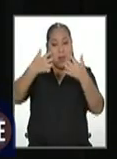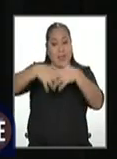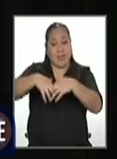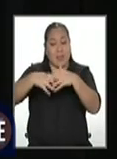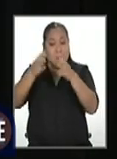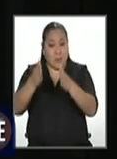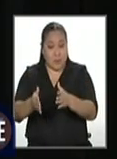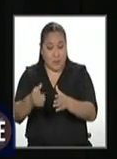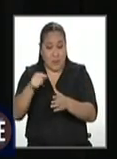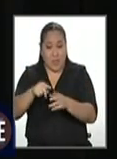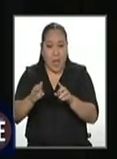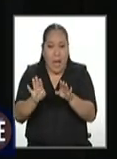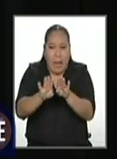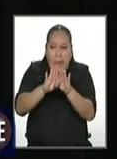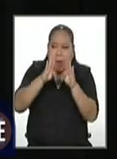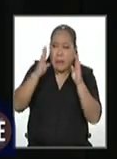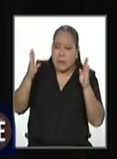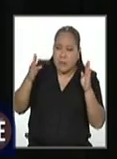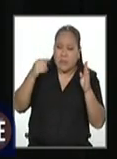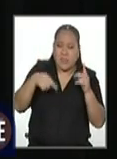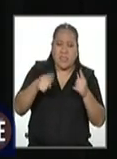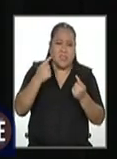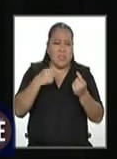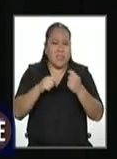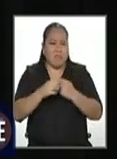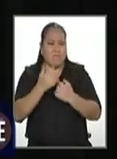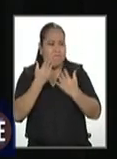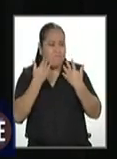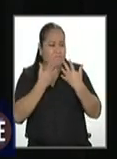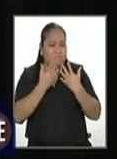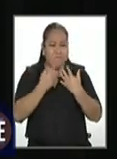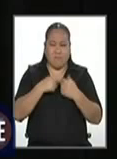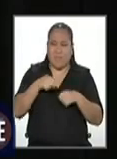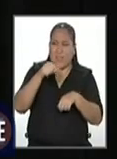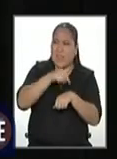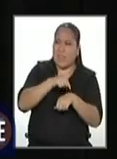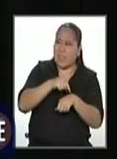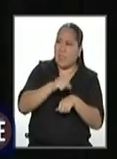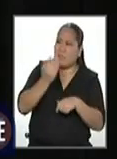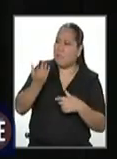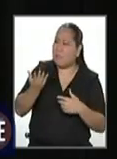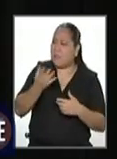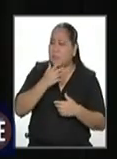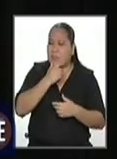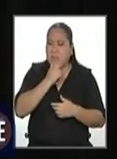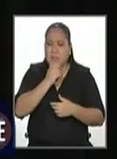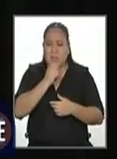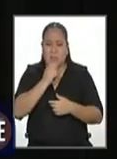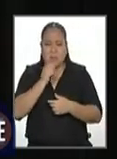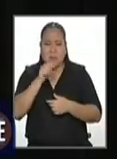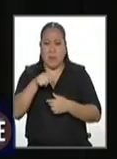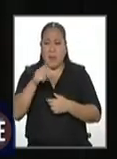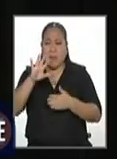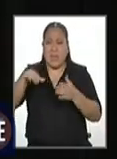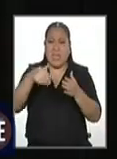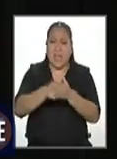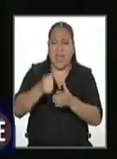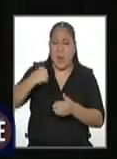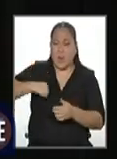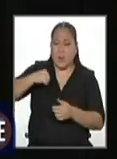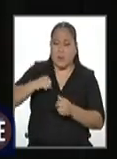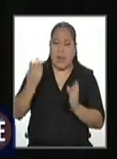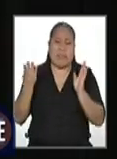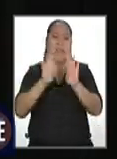país abren sus negocios con temor, pensando en qué momento llegará algún agente municipal a cerrarlo,